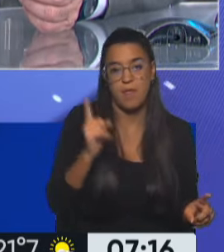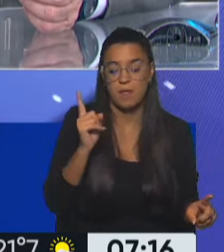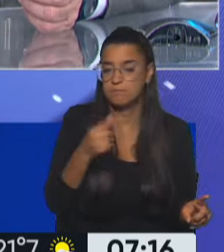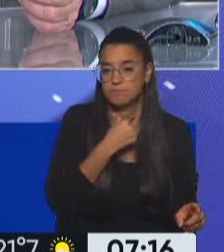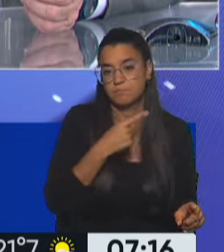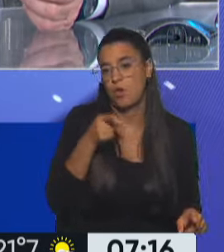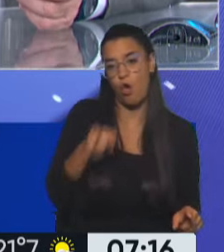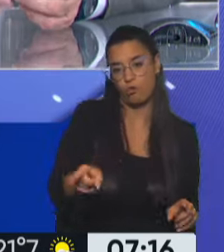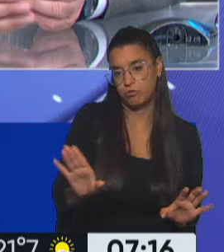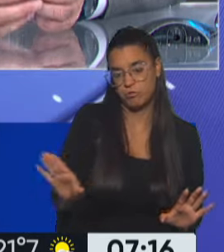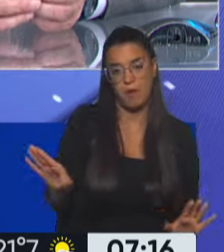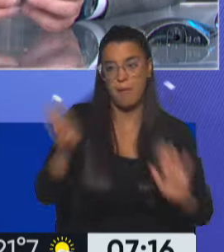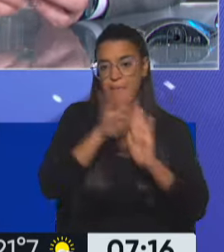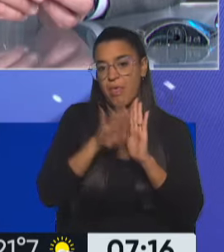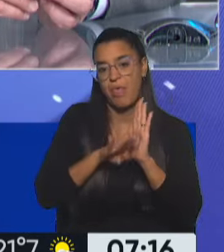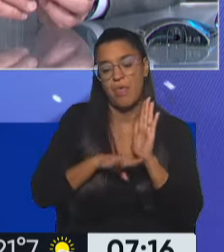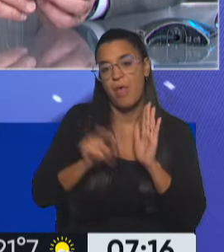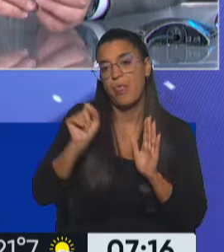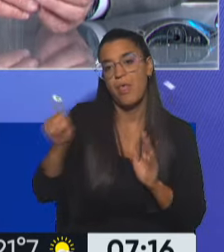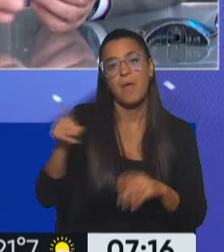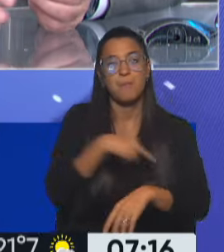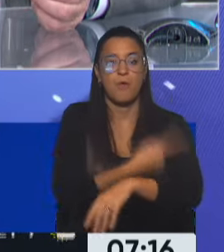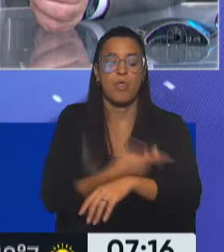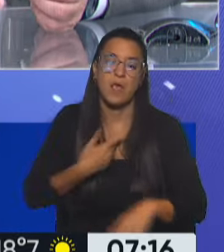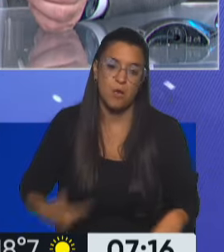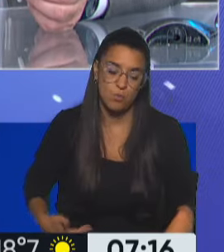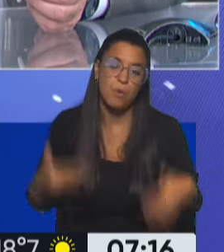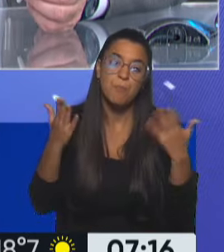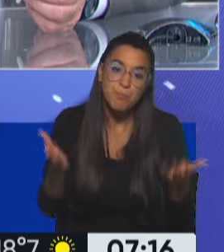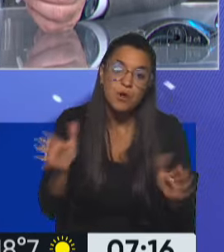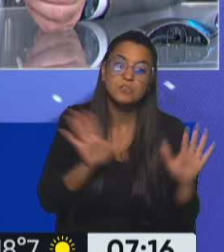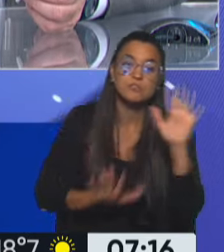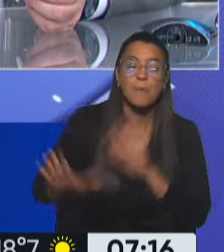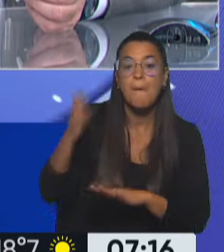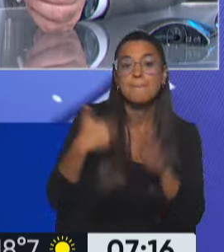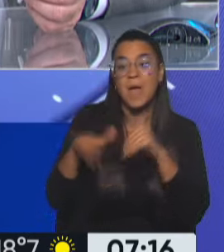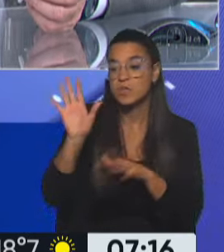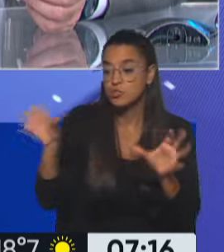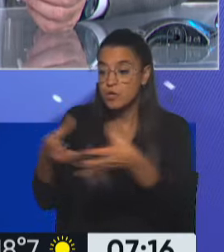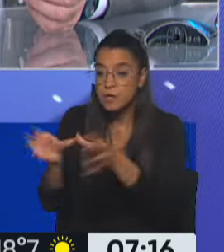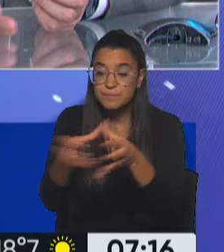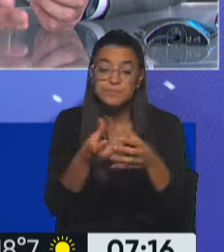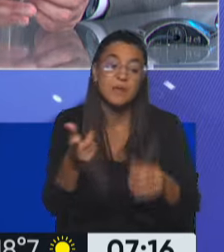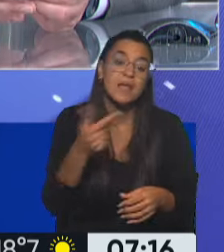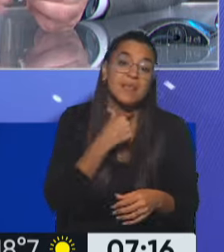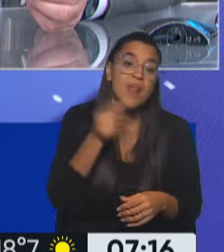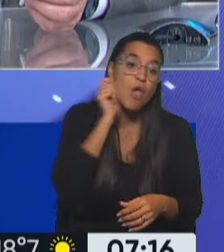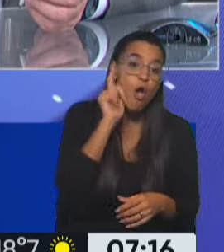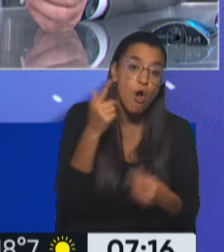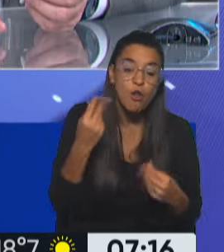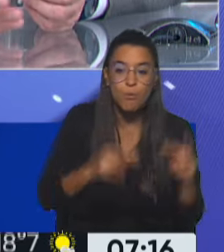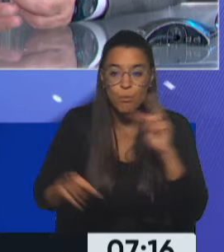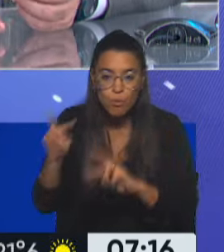contra de las medidas que quiere adoptar el poder ejecutivo por eso la construcción de mayorías lo que tiene que tratar de lograr y está